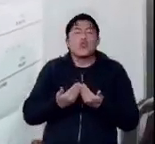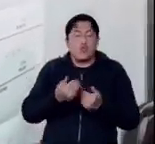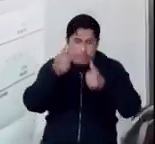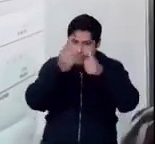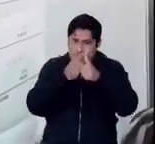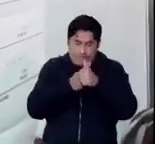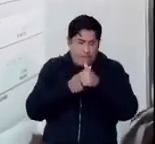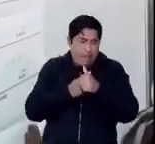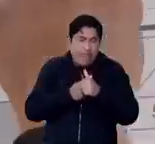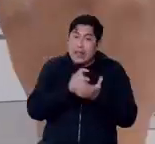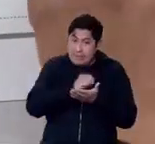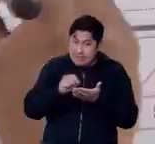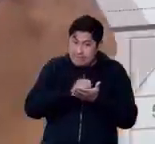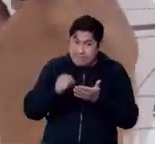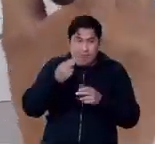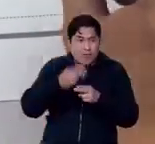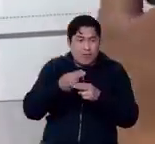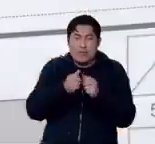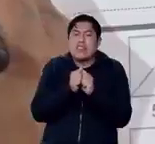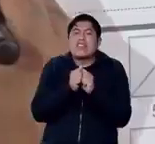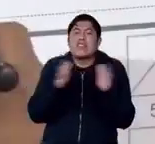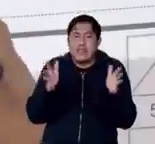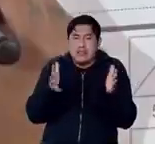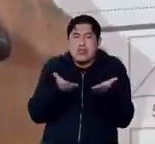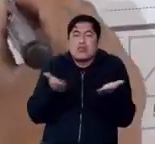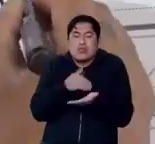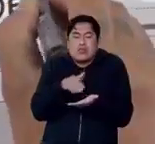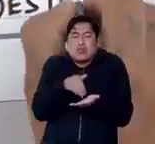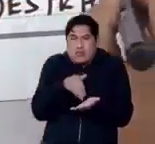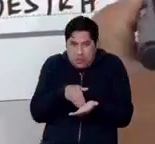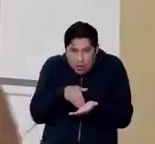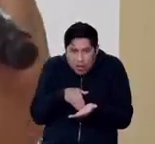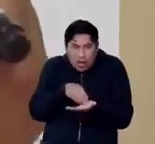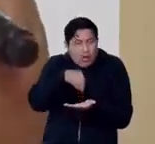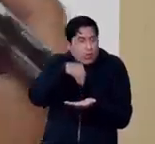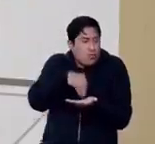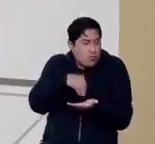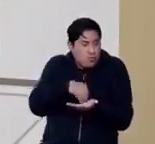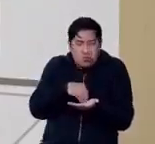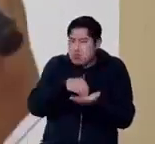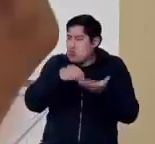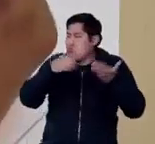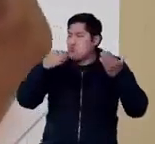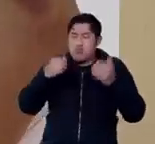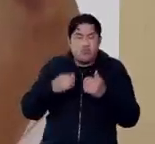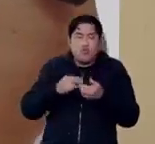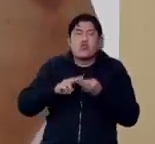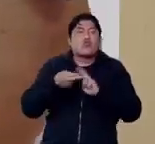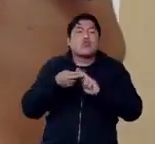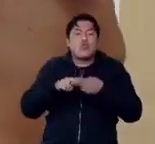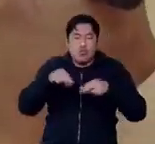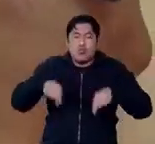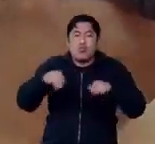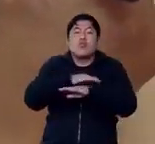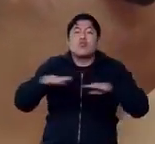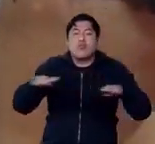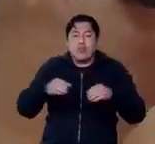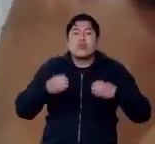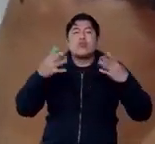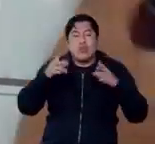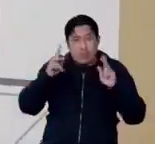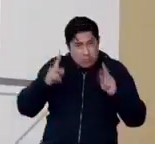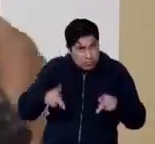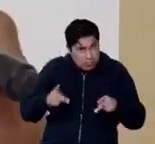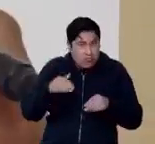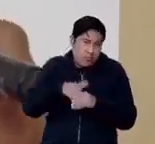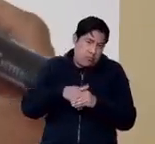siguiente procedimiento. Primero, se escriben los datos generales de ubicación geográfica, el número de la mesa de sufragio, el código de la mesa y también la cantidad